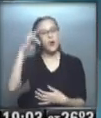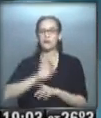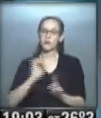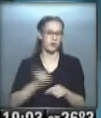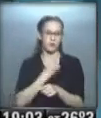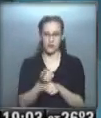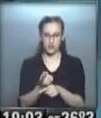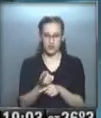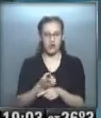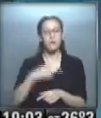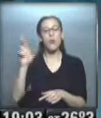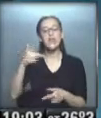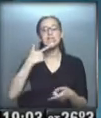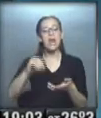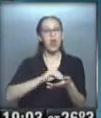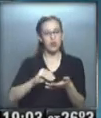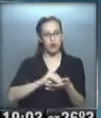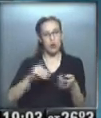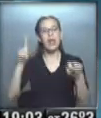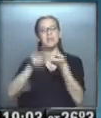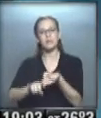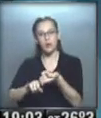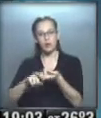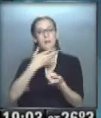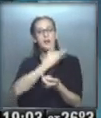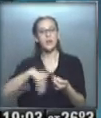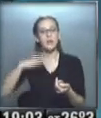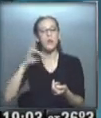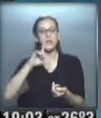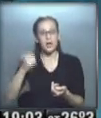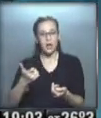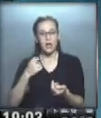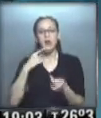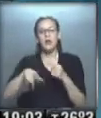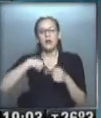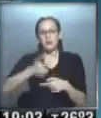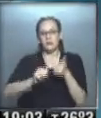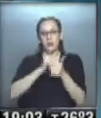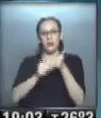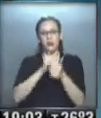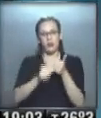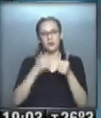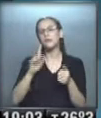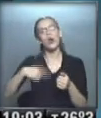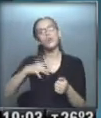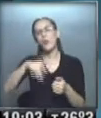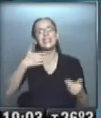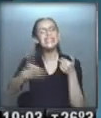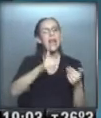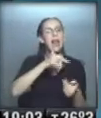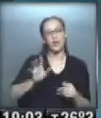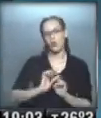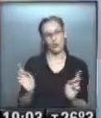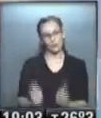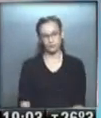Topolansky, senadora uruguaya y esposa del presidente Mujica, dijo que la próxima pastera estará ubicada para el lado de Brasil y no frente